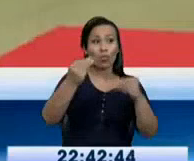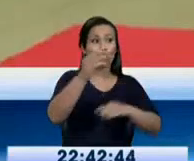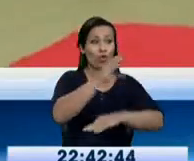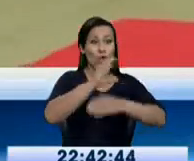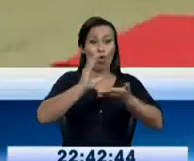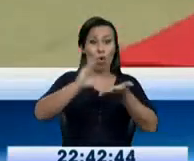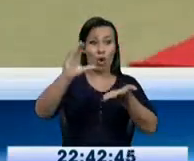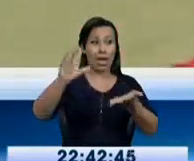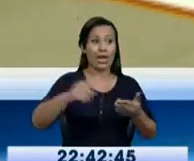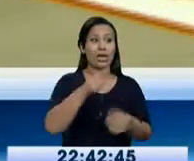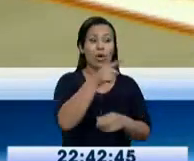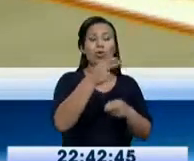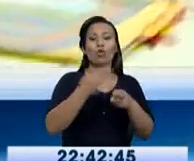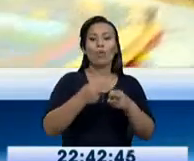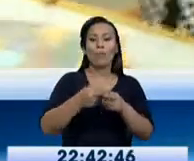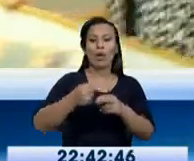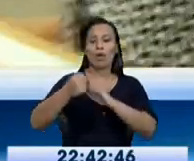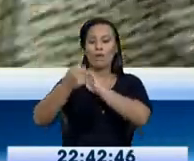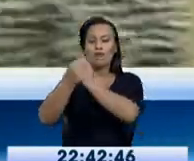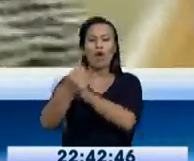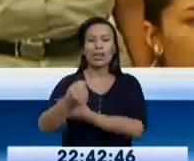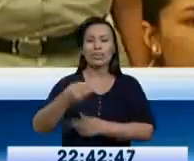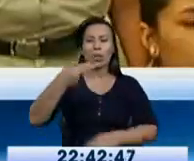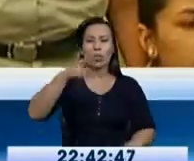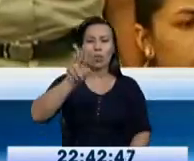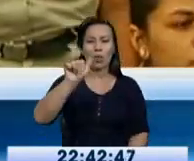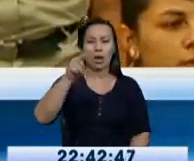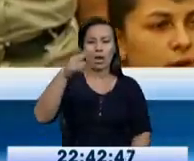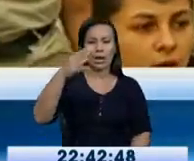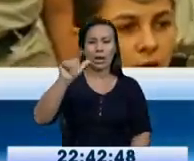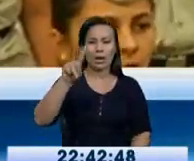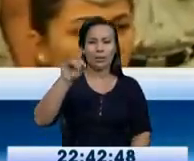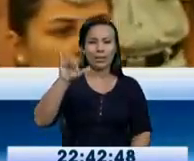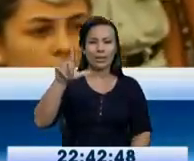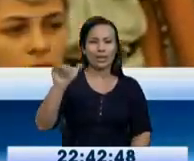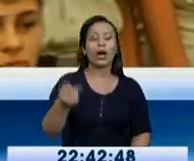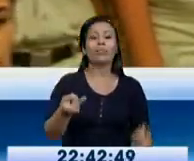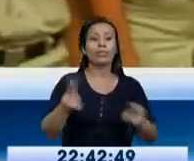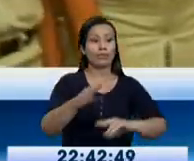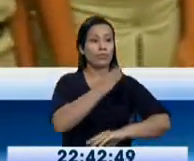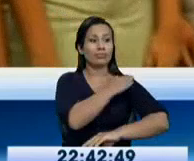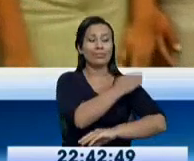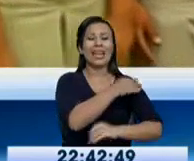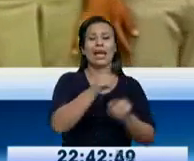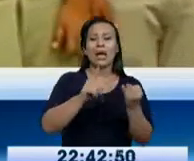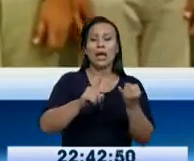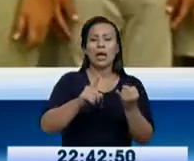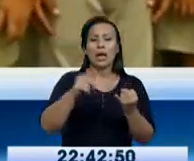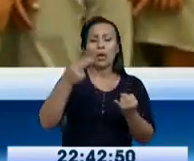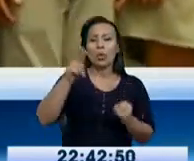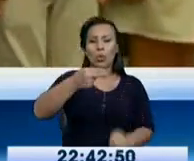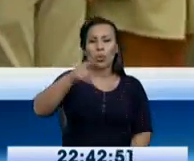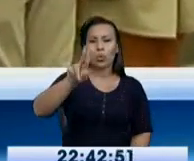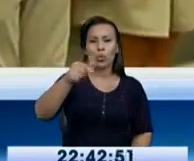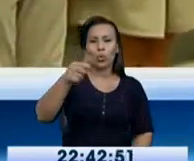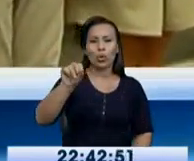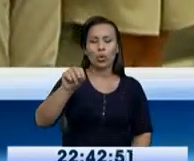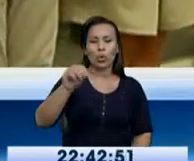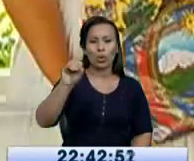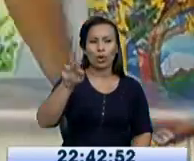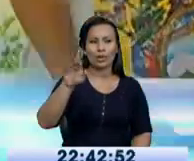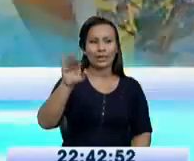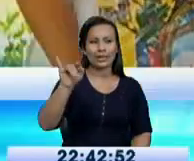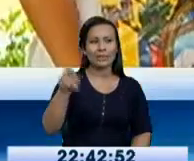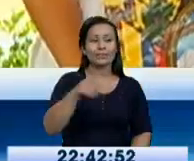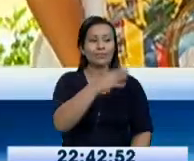escuelas Fuerte Huancavilca y Pedro Carbo, así como de los colegios Teniente Hugo Ortiz, la Academia Naval Almirante Illingworth